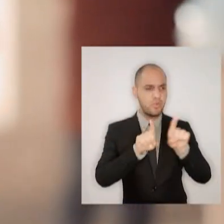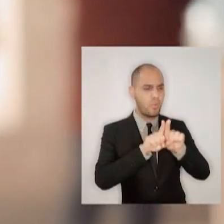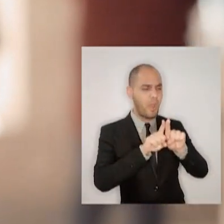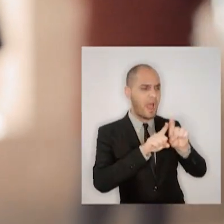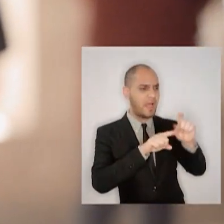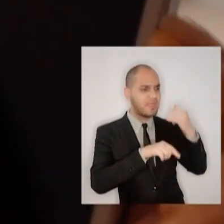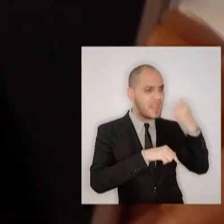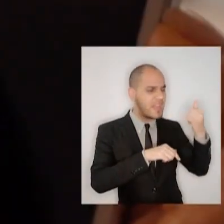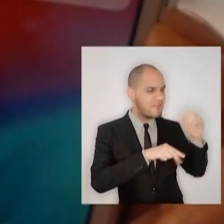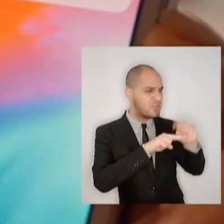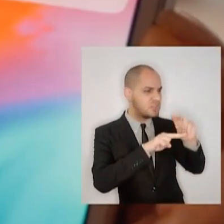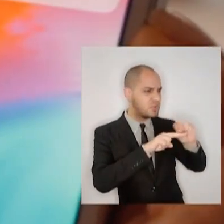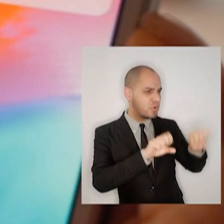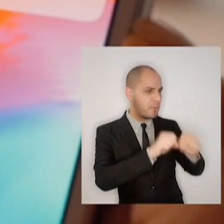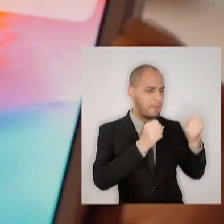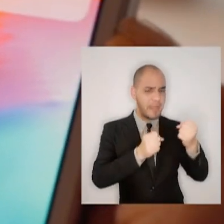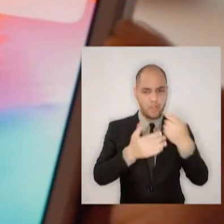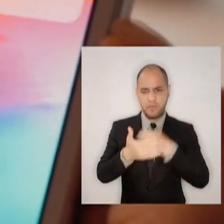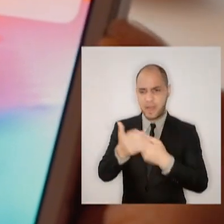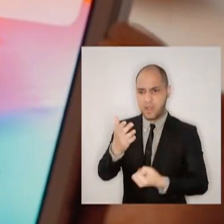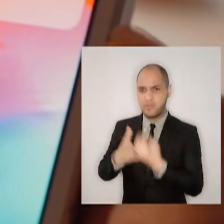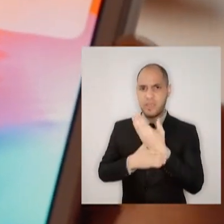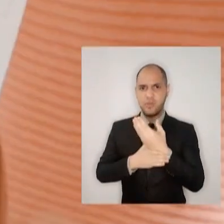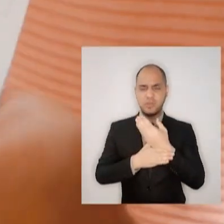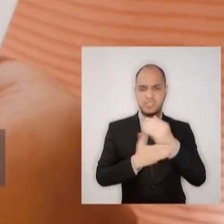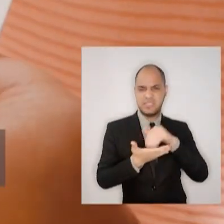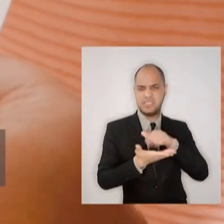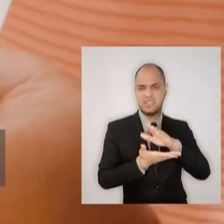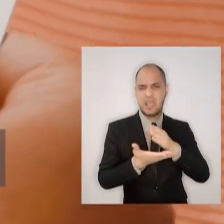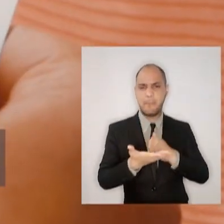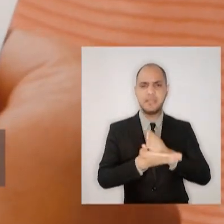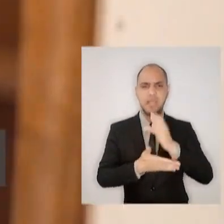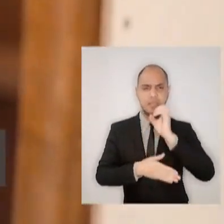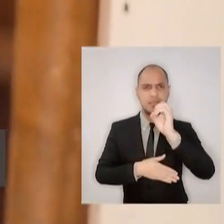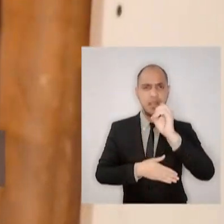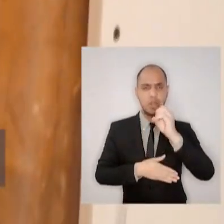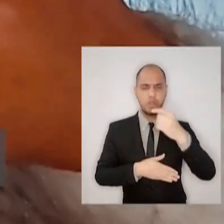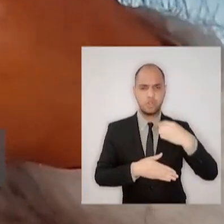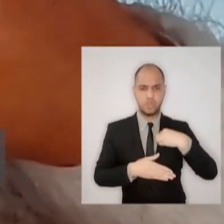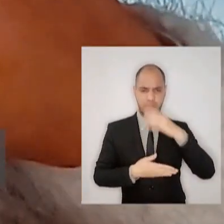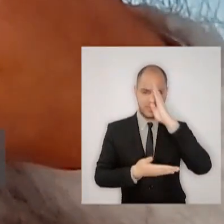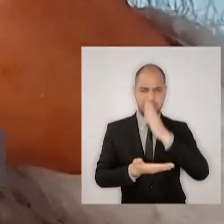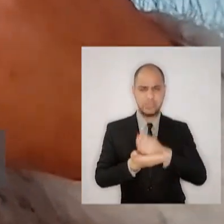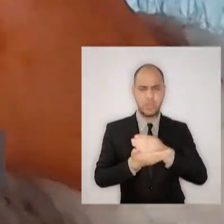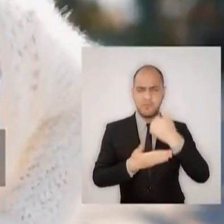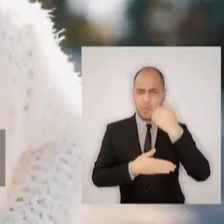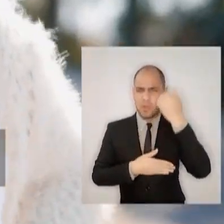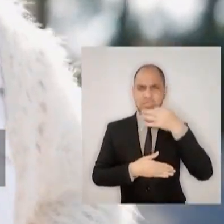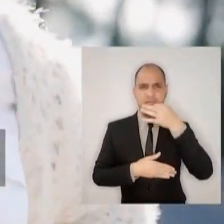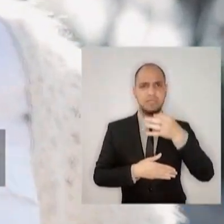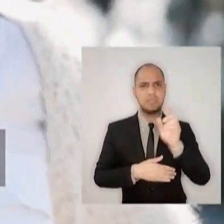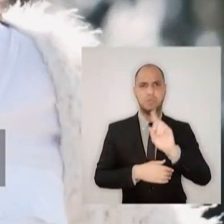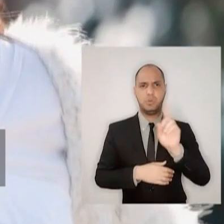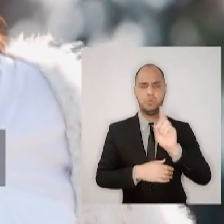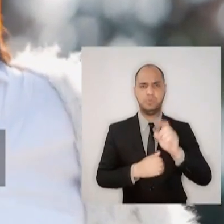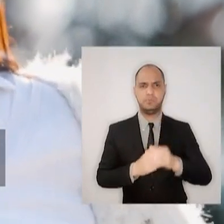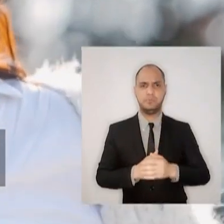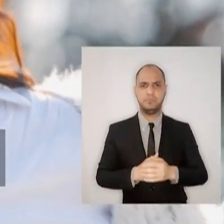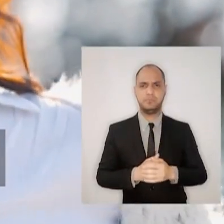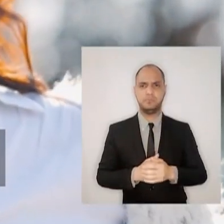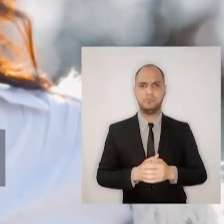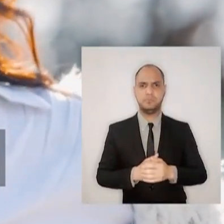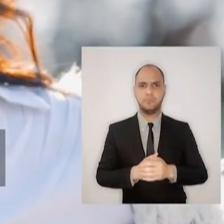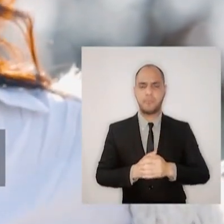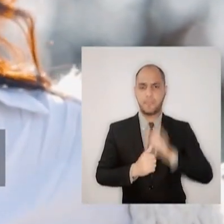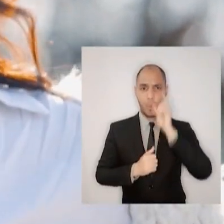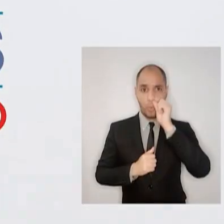Constitución? Es como romper tu celular viejo para comprar uno nuevo. Rechazar a empezar de cero es una decisión que no me da vergüenza decir.